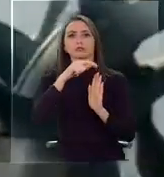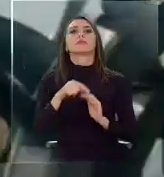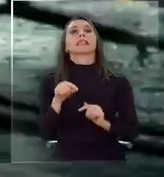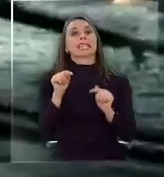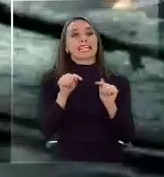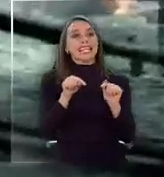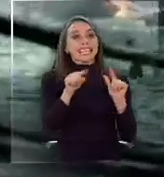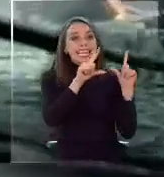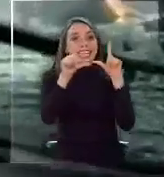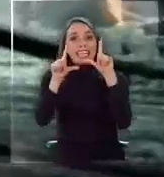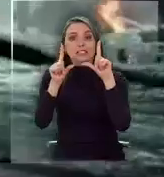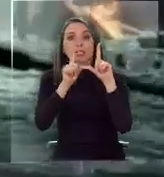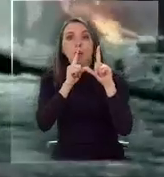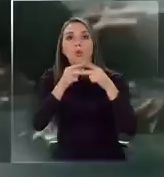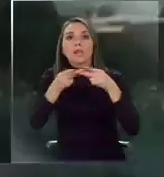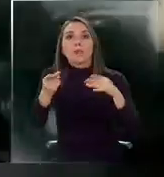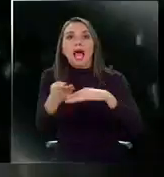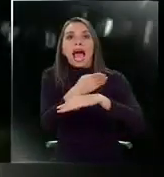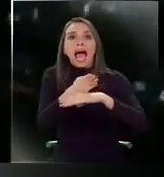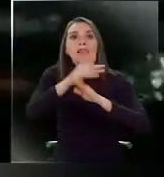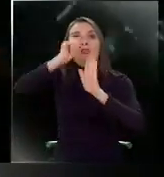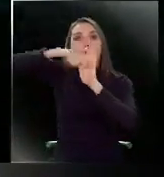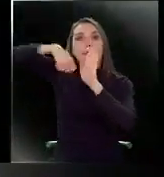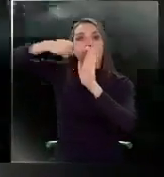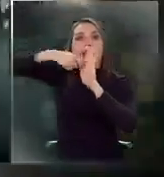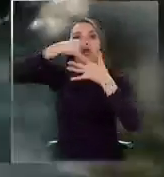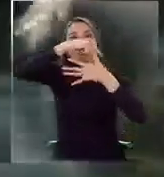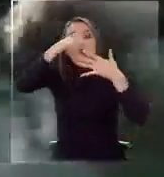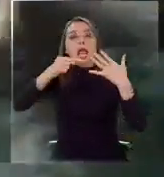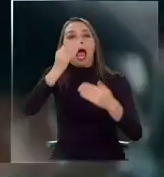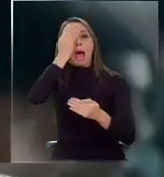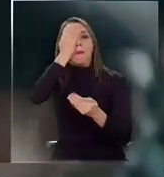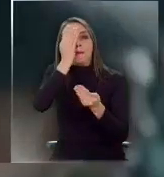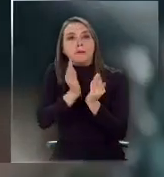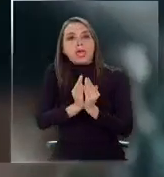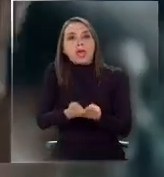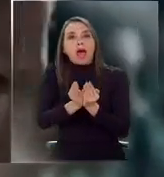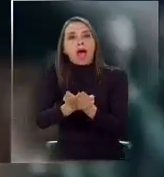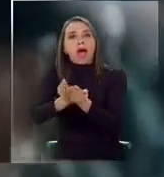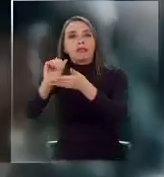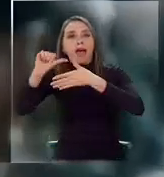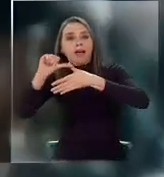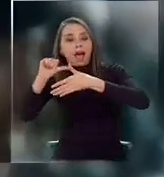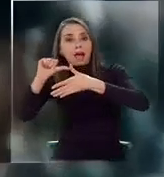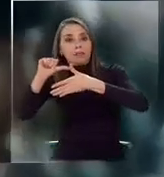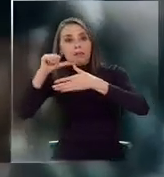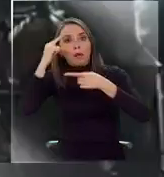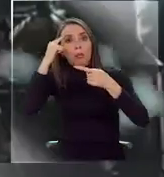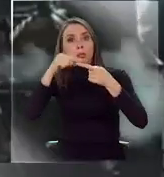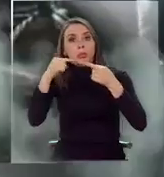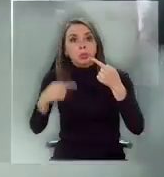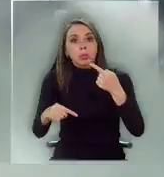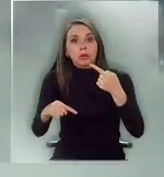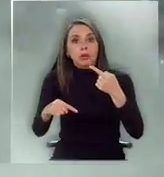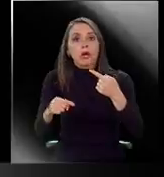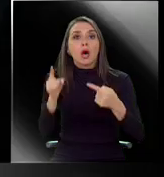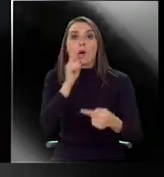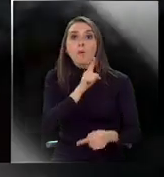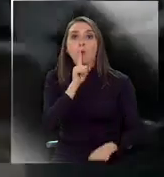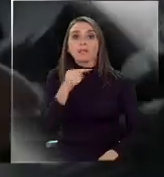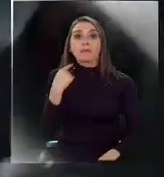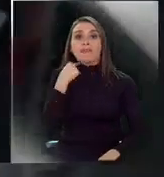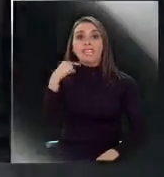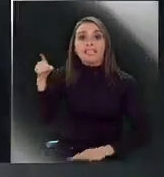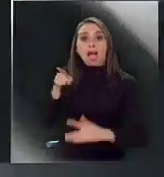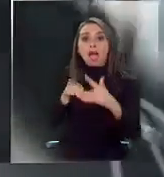Este fue el último adelanto de la nueva película de la saga Piratas del Caribe. Paradójicamente, la última víctima de los